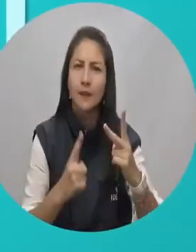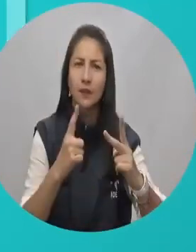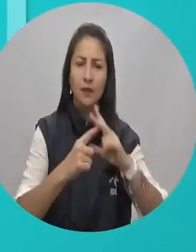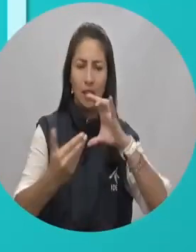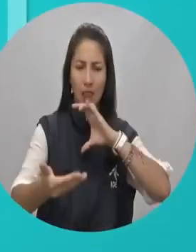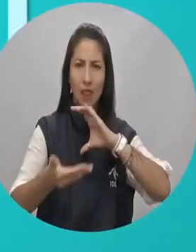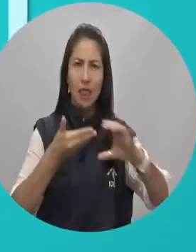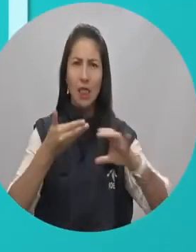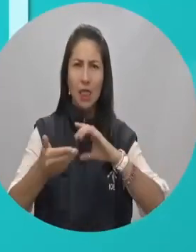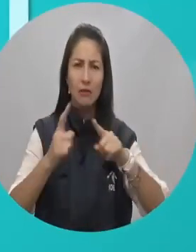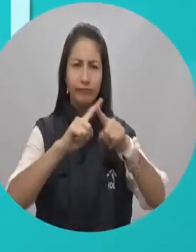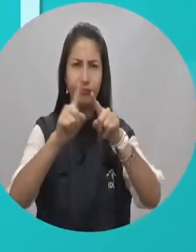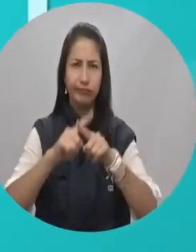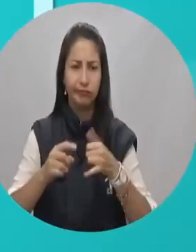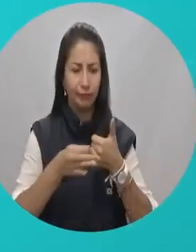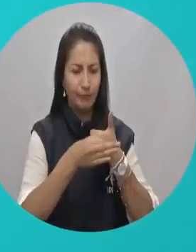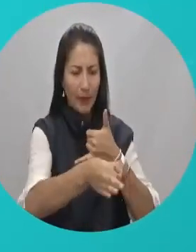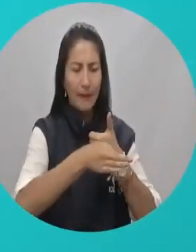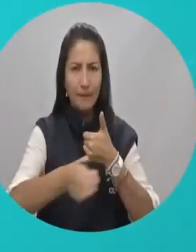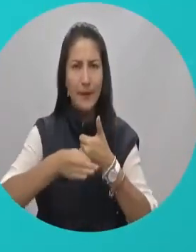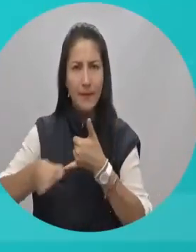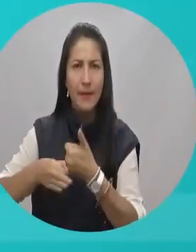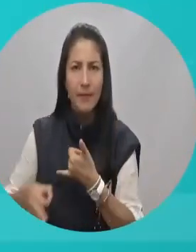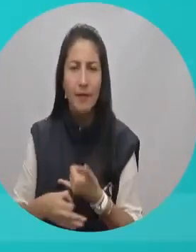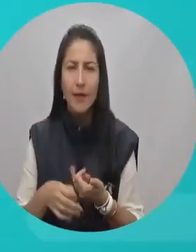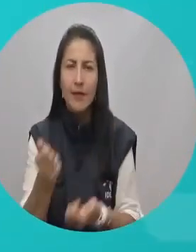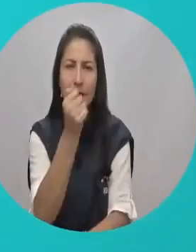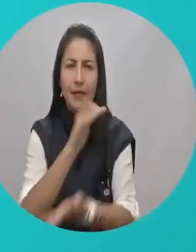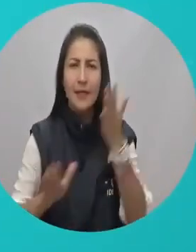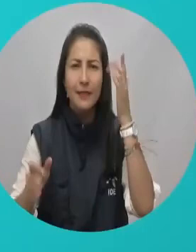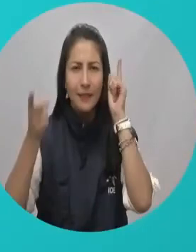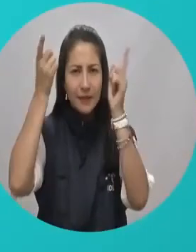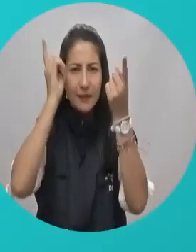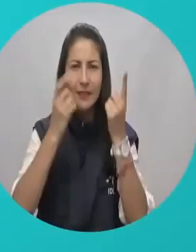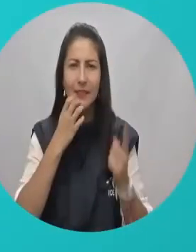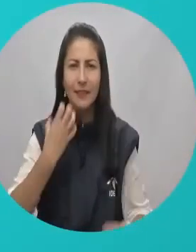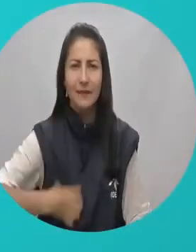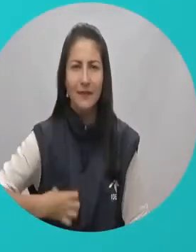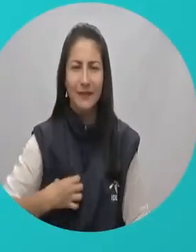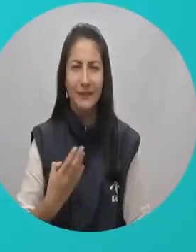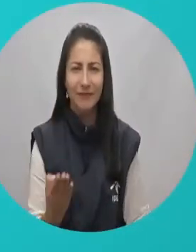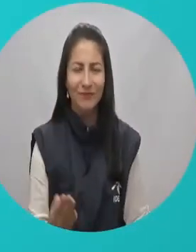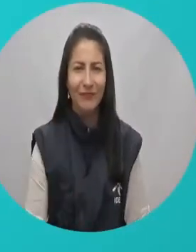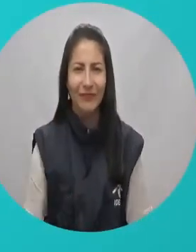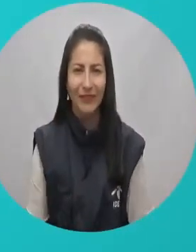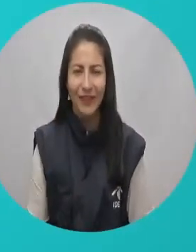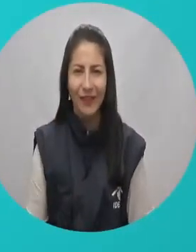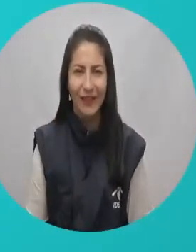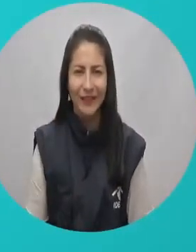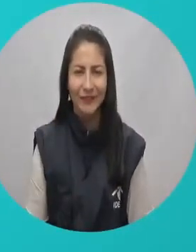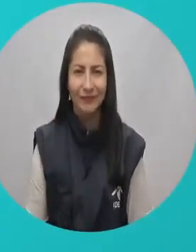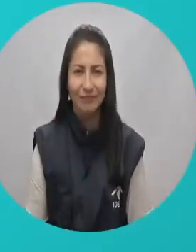rayos, pronósticos y alertas a nivel municipal. Disponible gratis para iOS y Android.